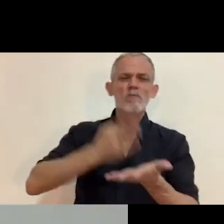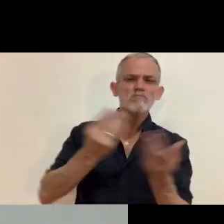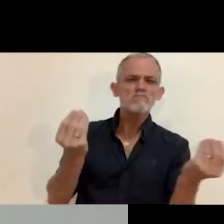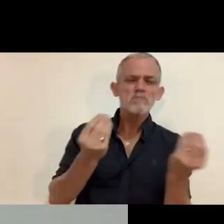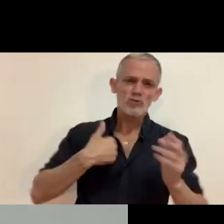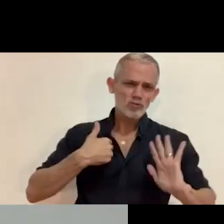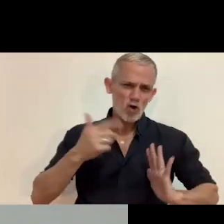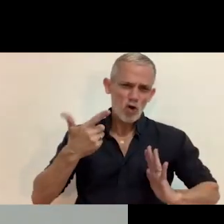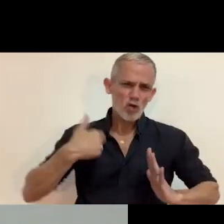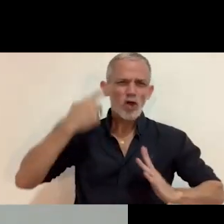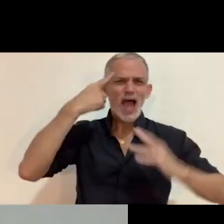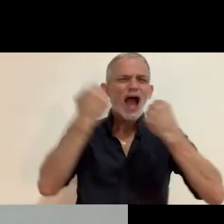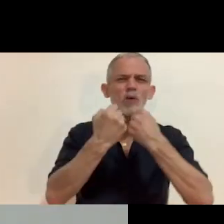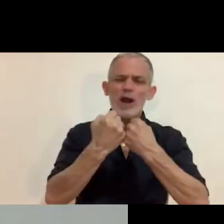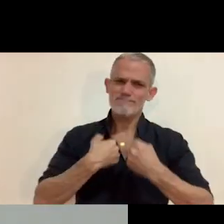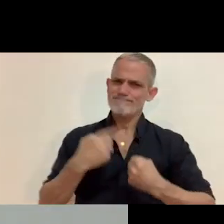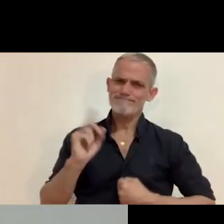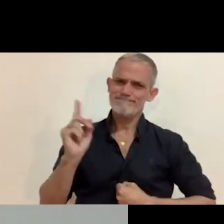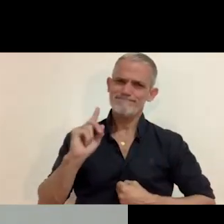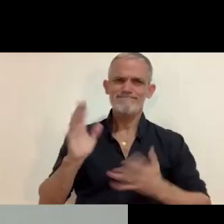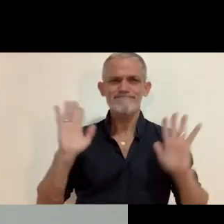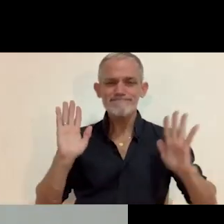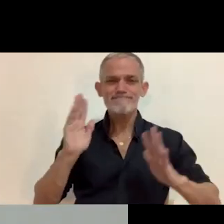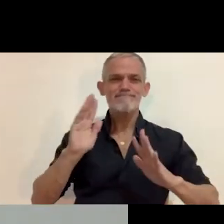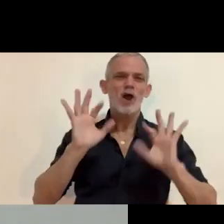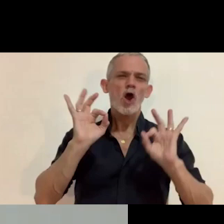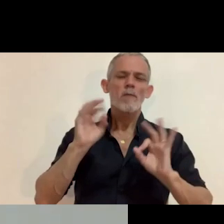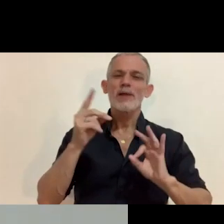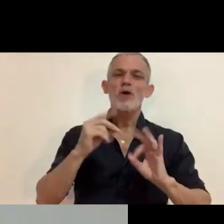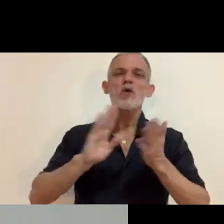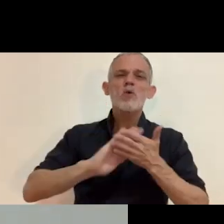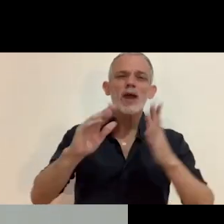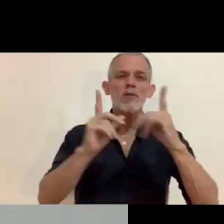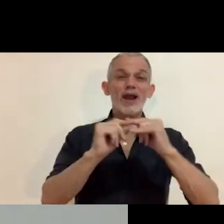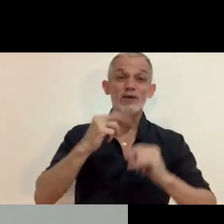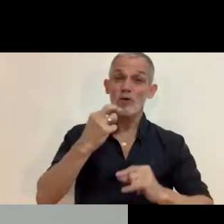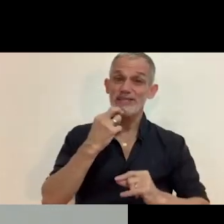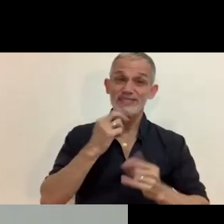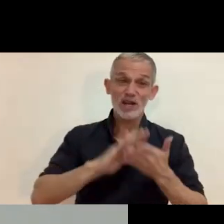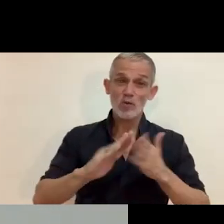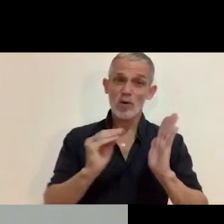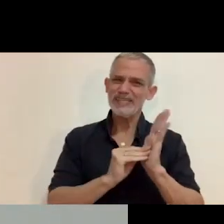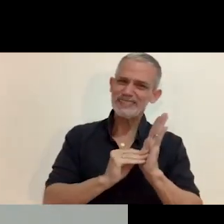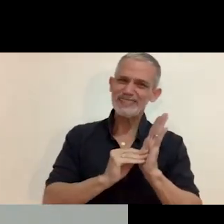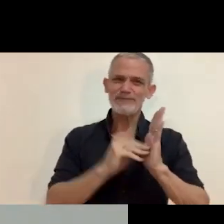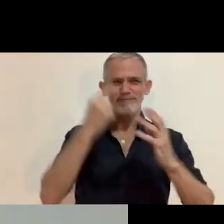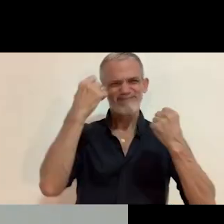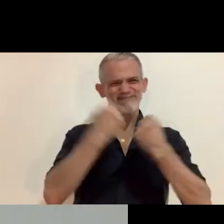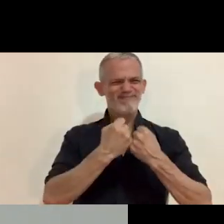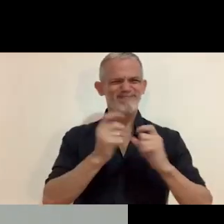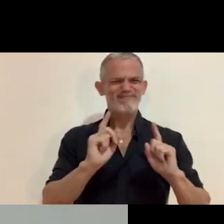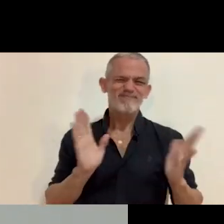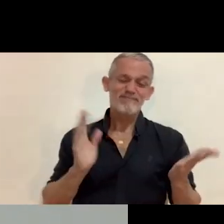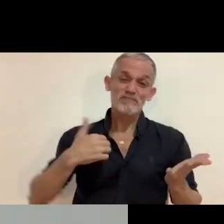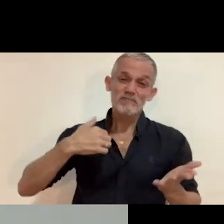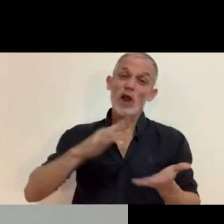estoy muy de acuerdo con este nuevo artículo 19. En realidad digo nuevo, pero